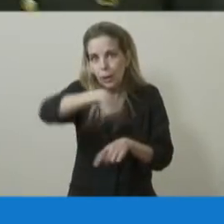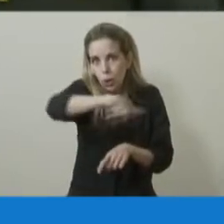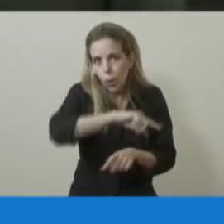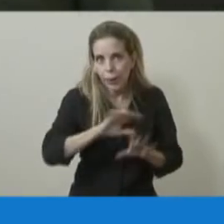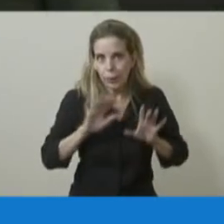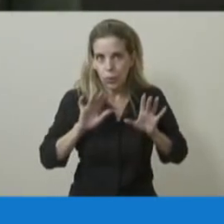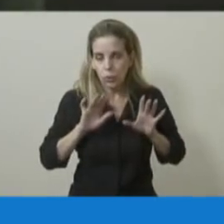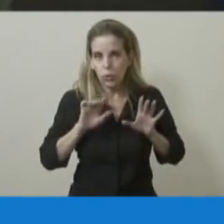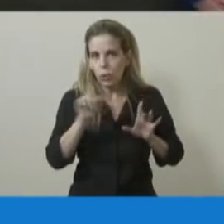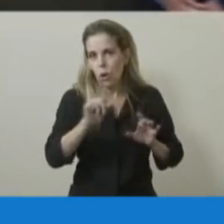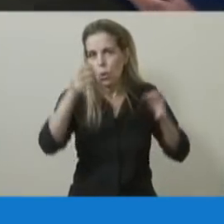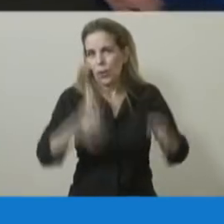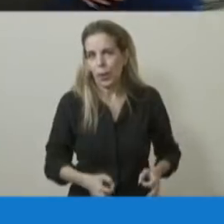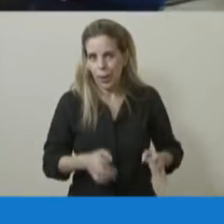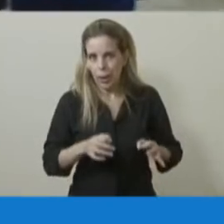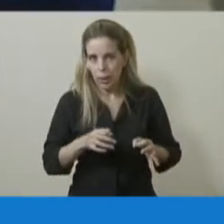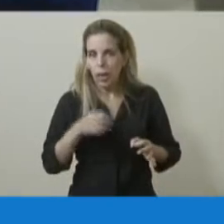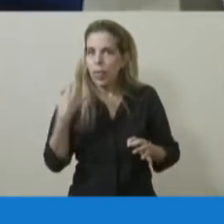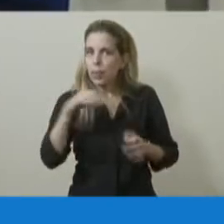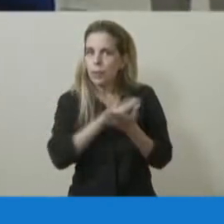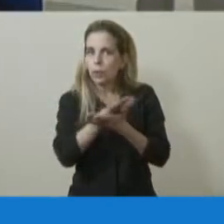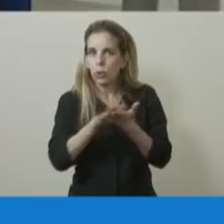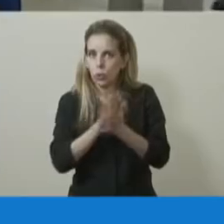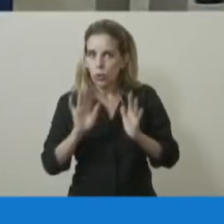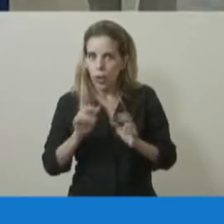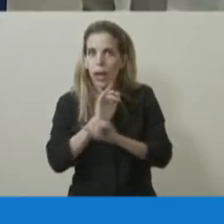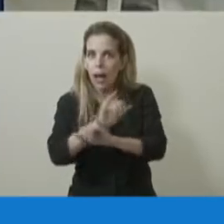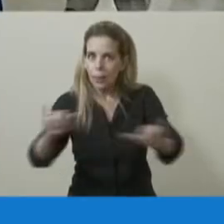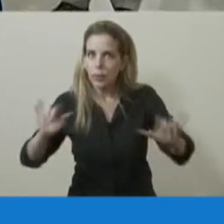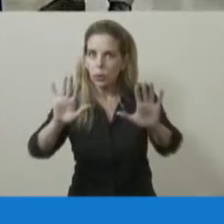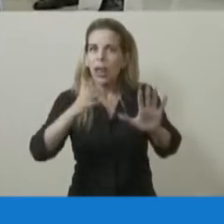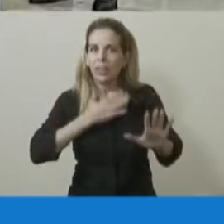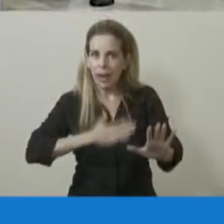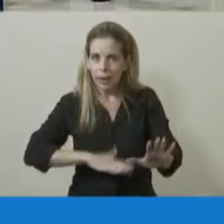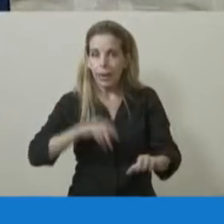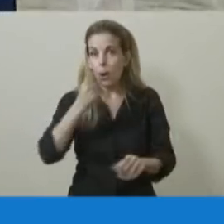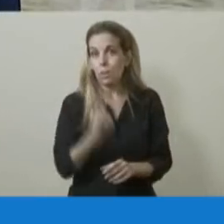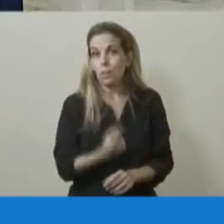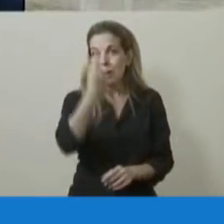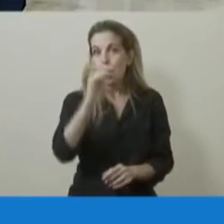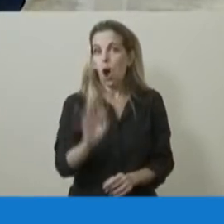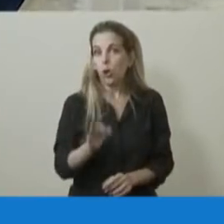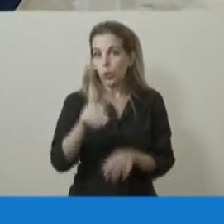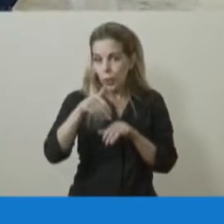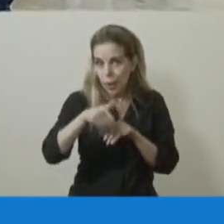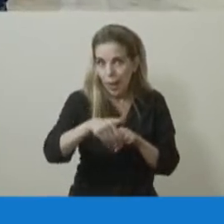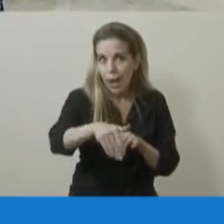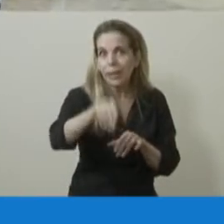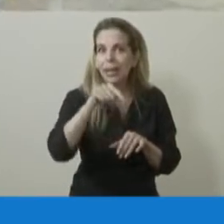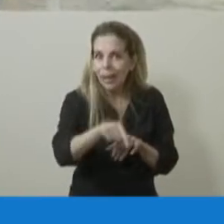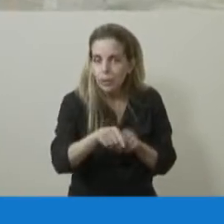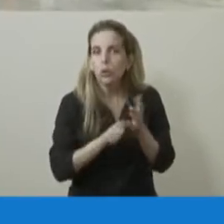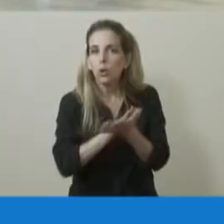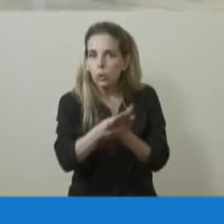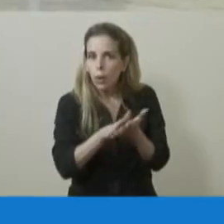parece sensato que siga ocurriendo. Así que tengan la tranquilidad que a partir del 1 de octubre eso lo vamos